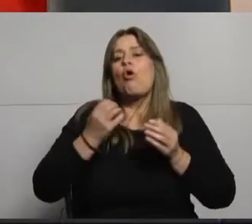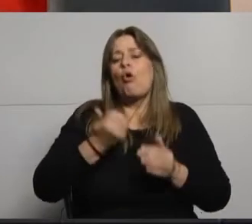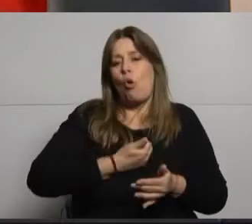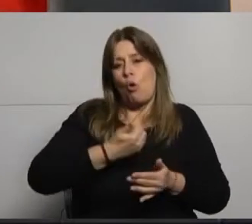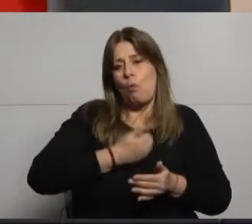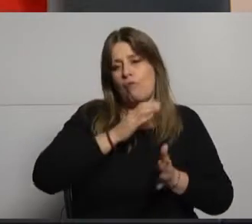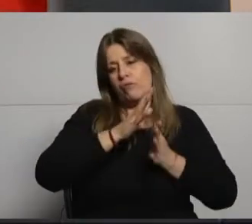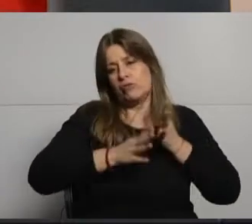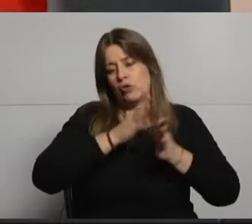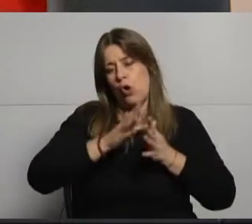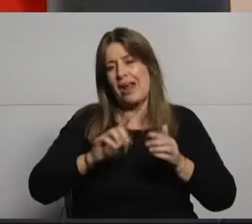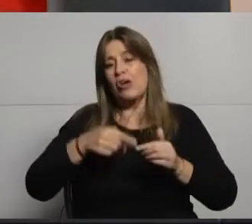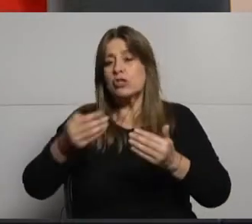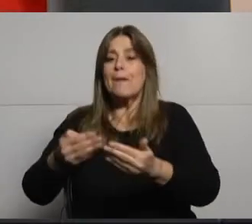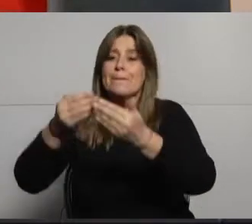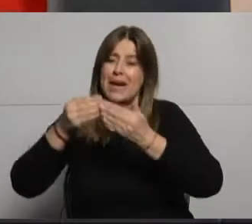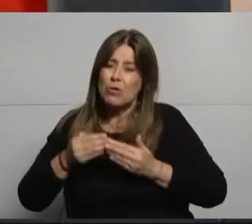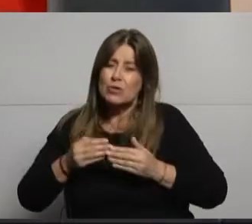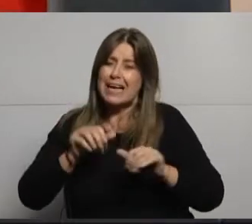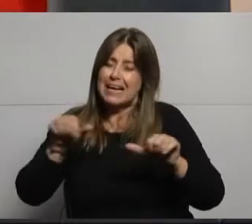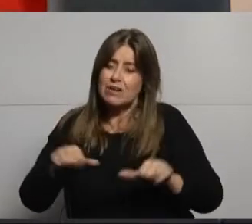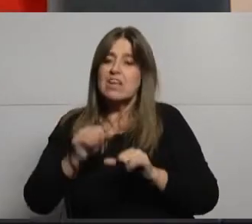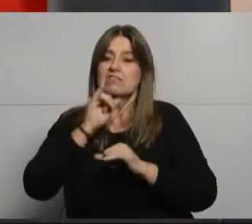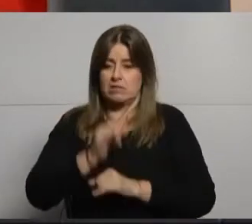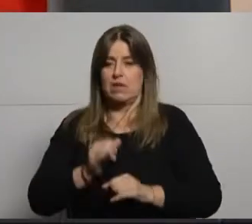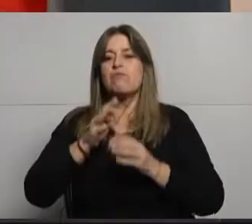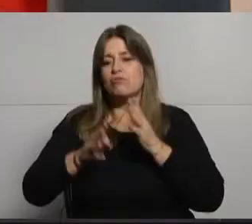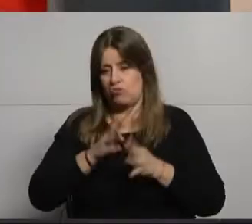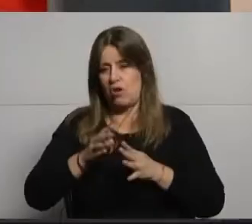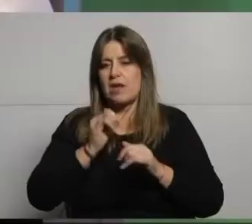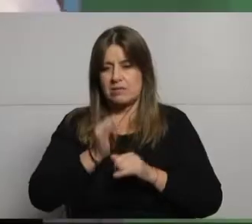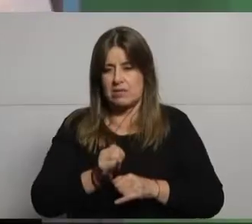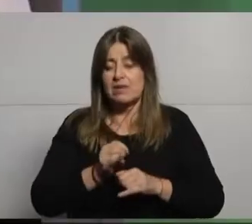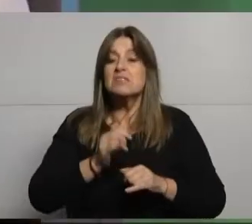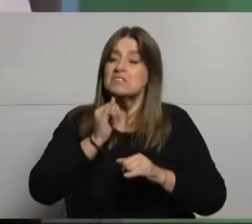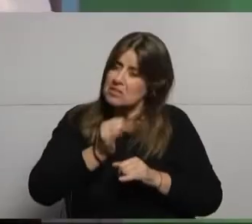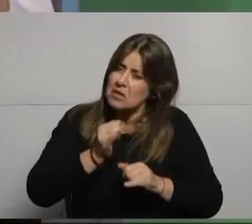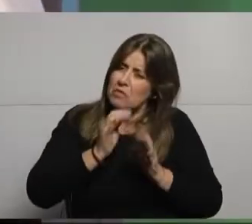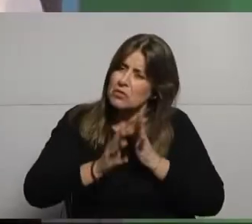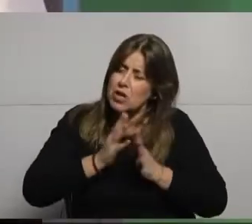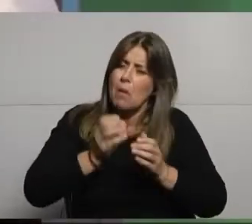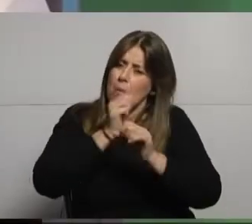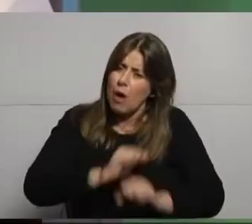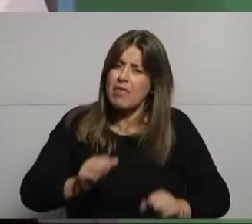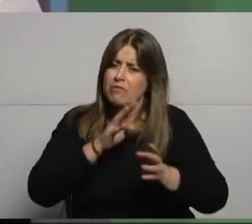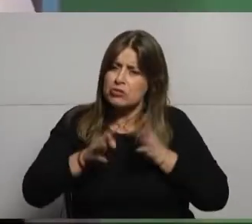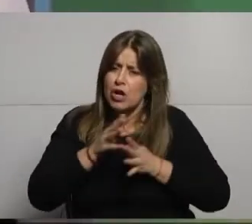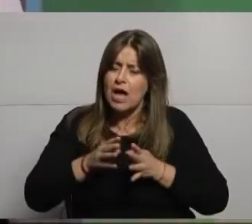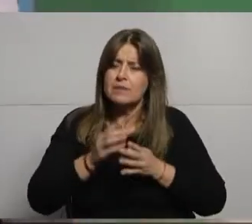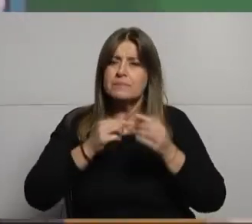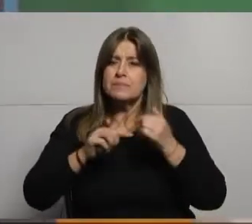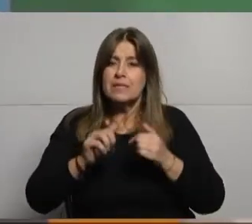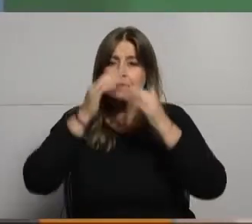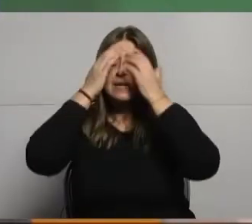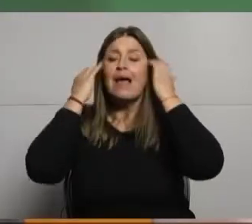funciona. Y la otra gran pregunta que nos hacen es si funciona. Es decir, ¿funciona esto? ¿Puede funcionar? Y ahí